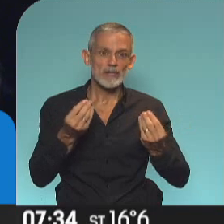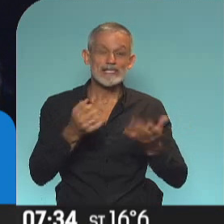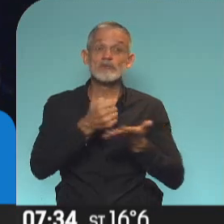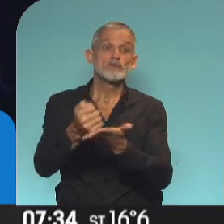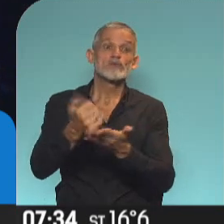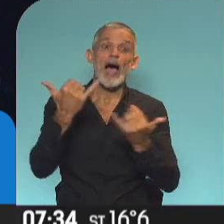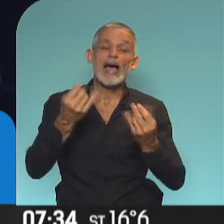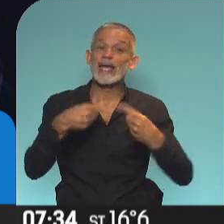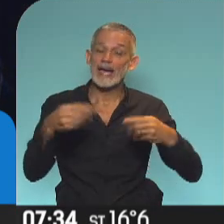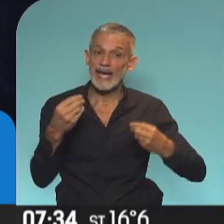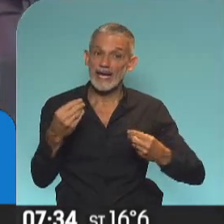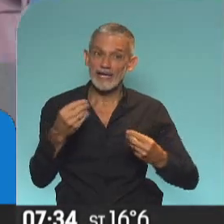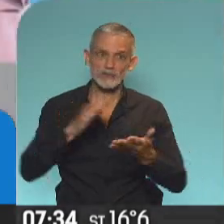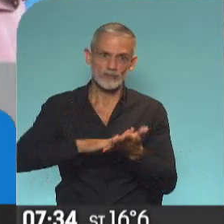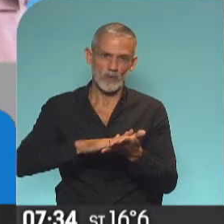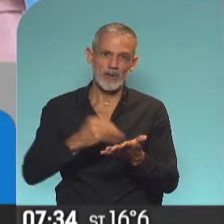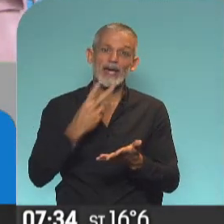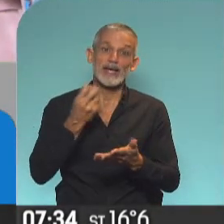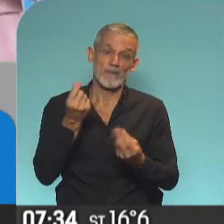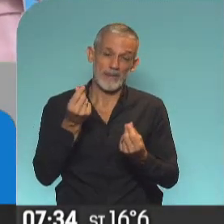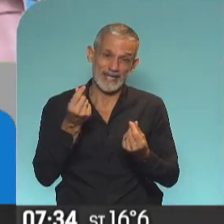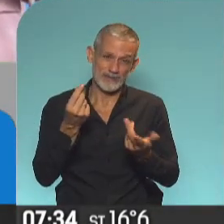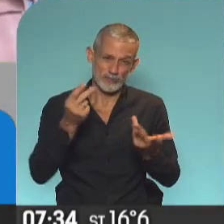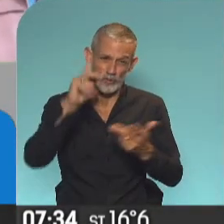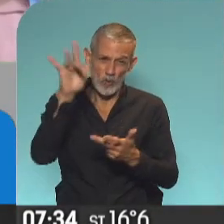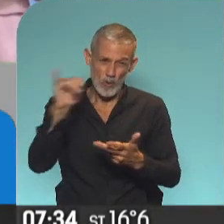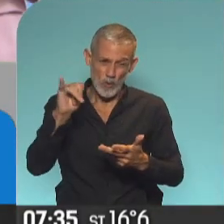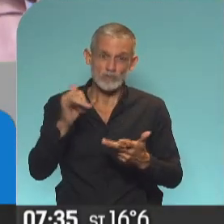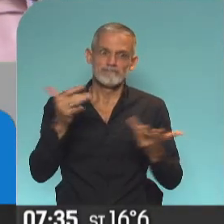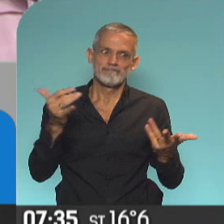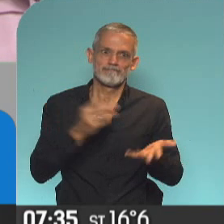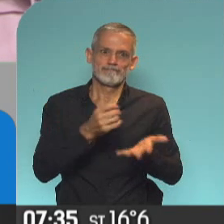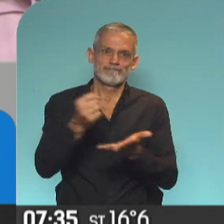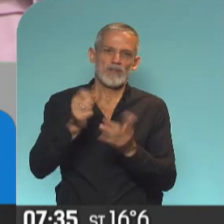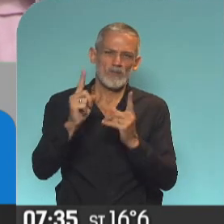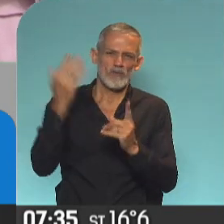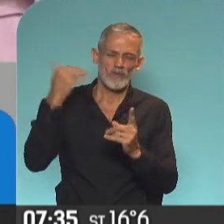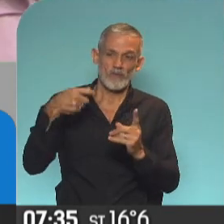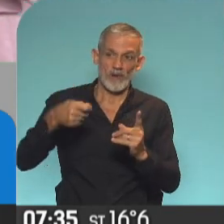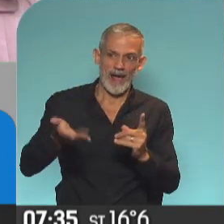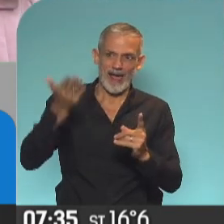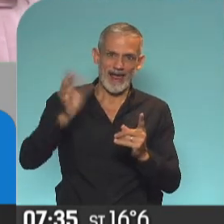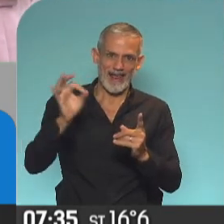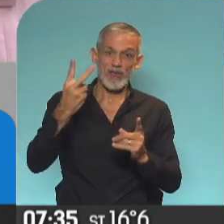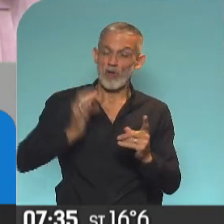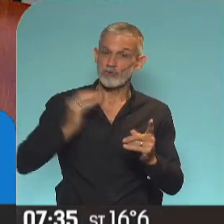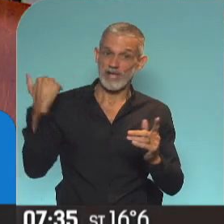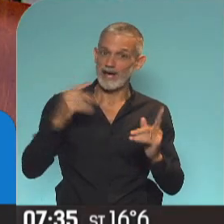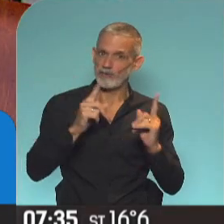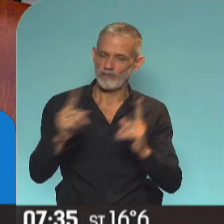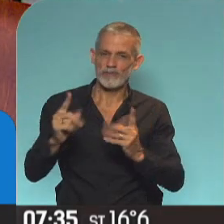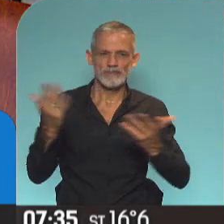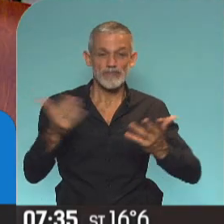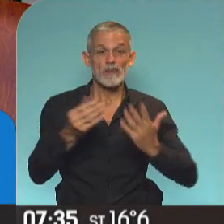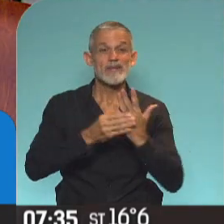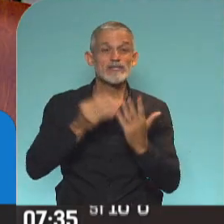que hay es lo que tiene que ver con las tarifas, ¿no? Que están subsidiadas, congeladas desde hace casi 2 años. ¿Qué dijo